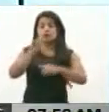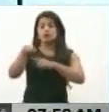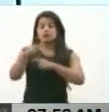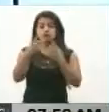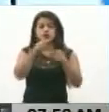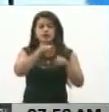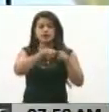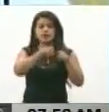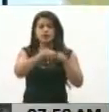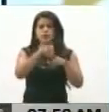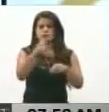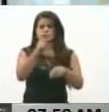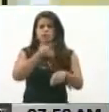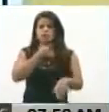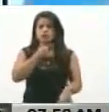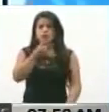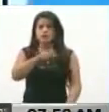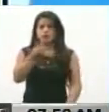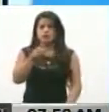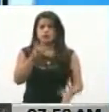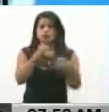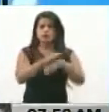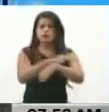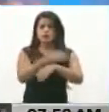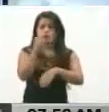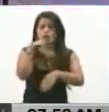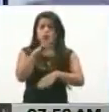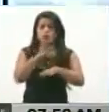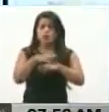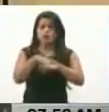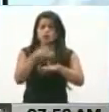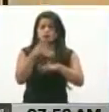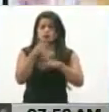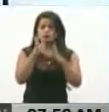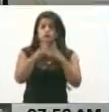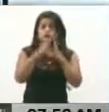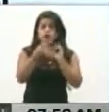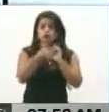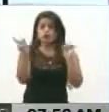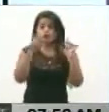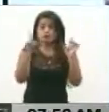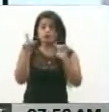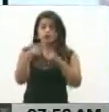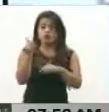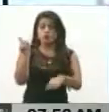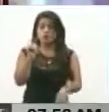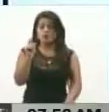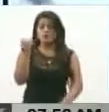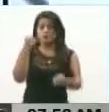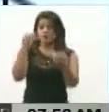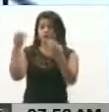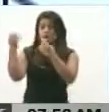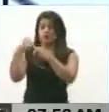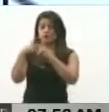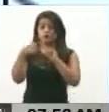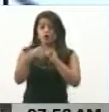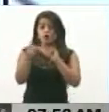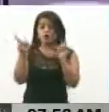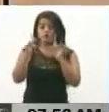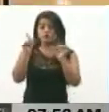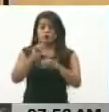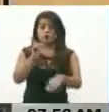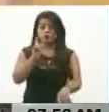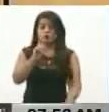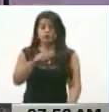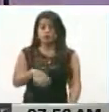críticas por parte de algún sector del pueblo, porque no estaban todas las televisoras, digamos, algunas muy conocidas y que tanto daño le hacen. Que tanto